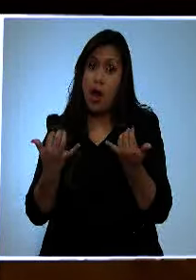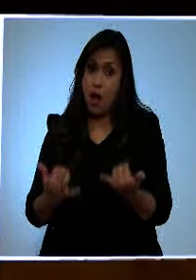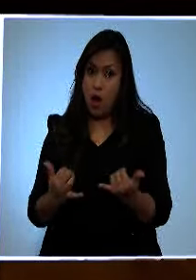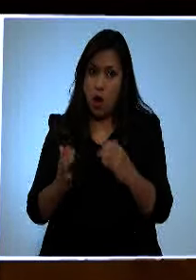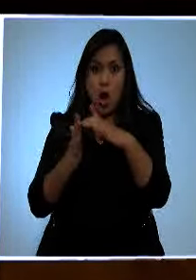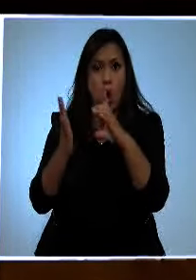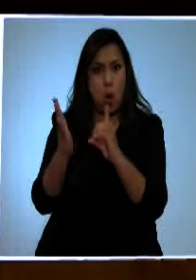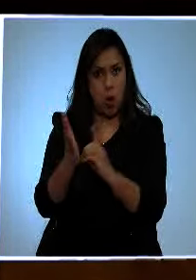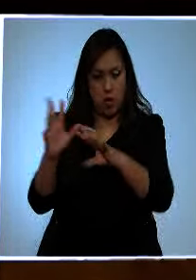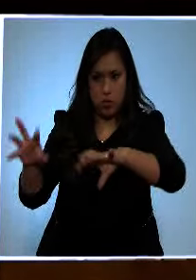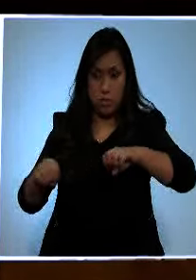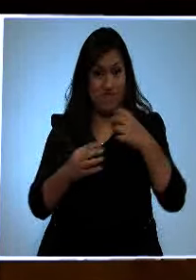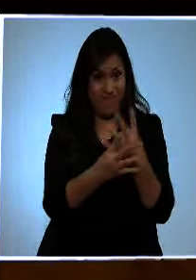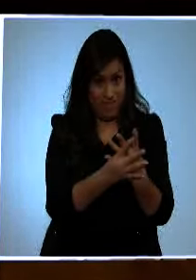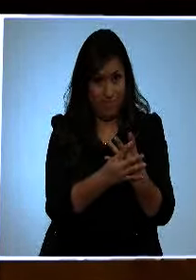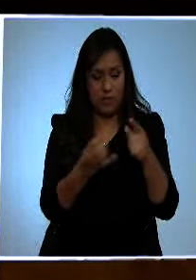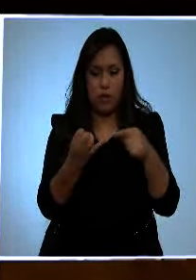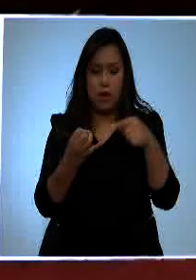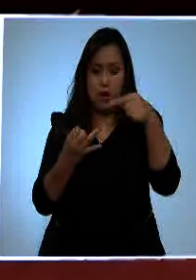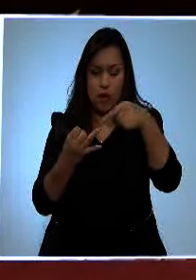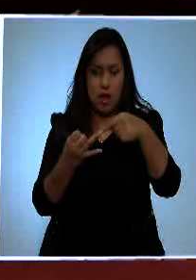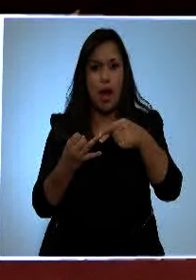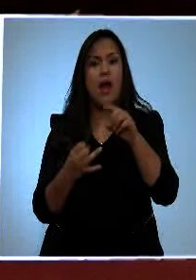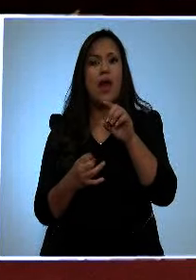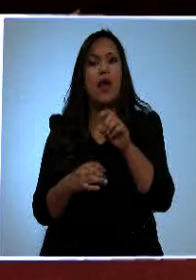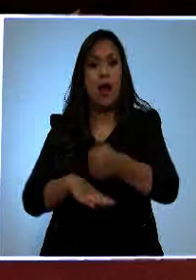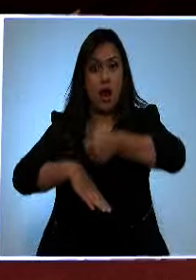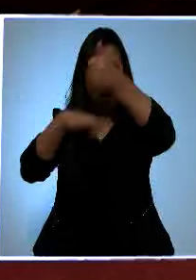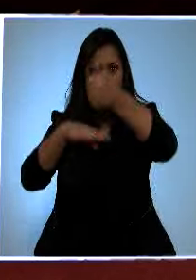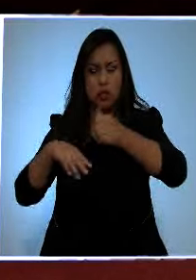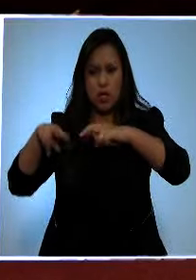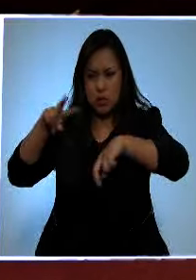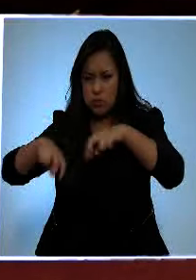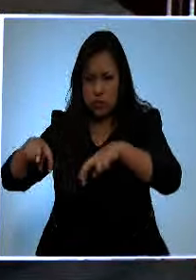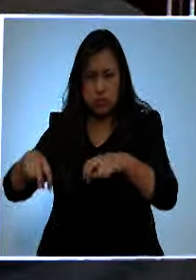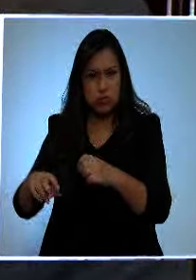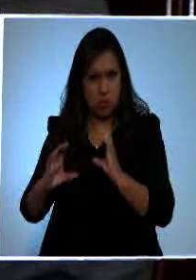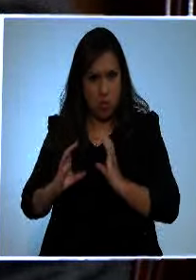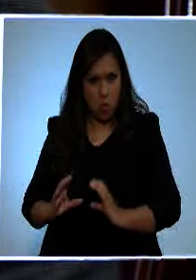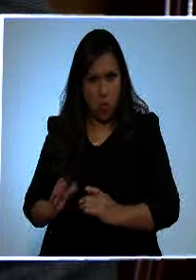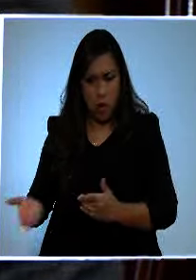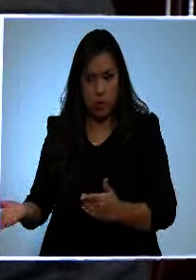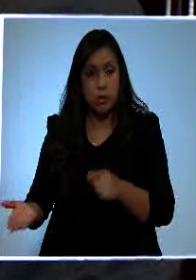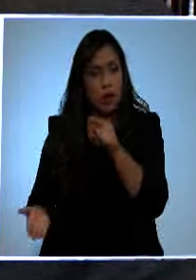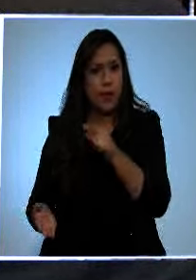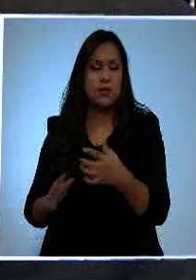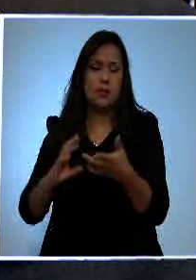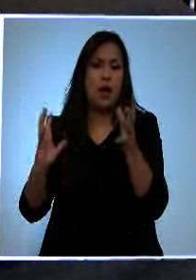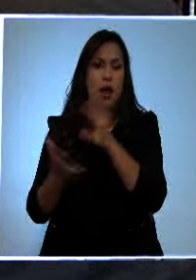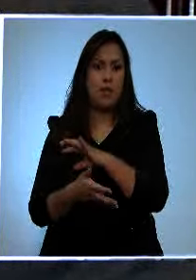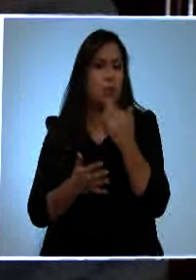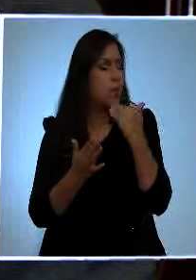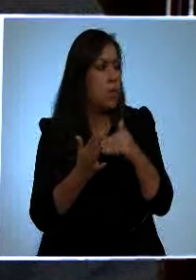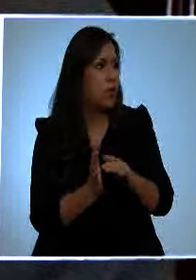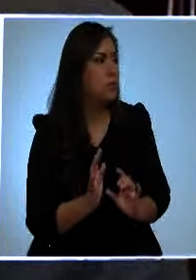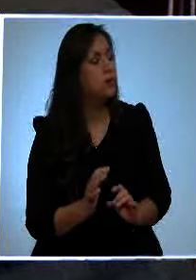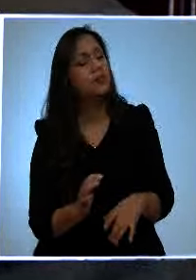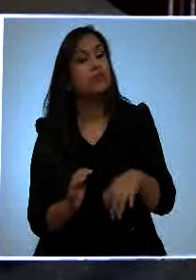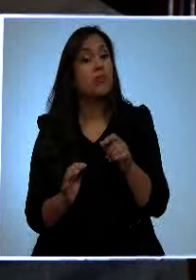completamente diferentes allí usted ha topado un punto que me parece fundamental cuando una persona o cuando los familiares reportan una persona como